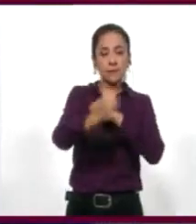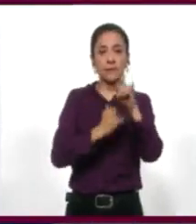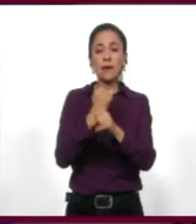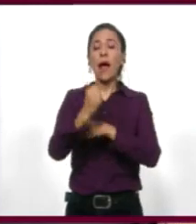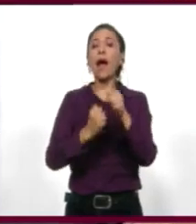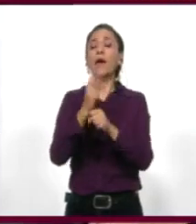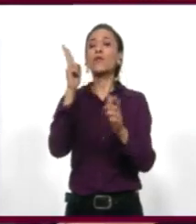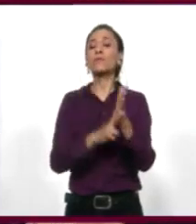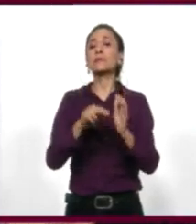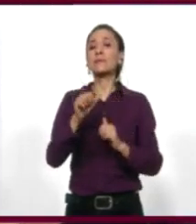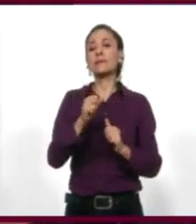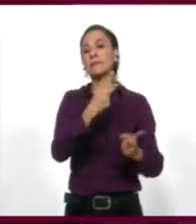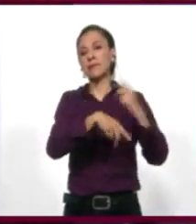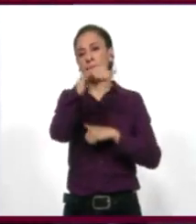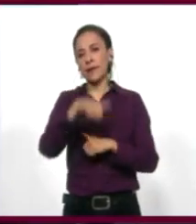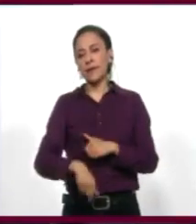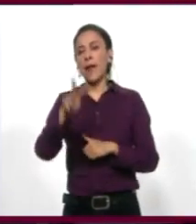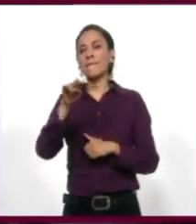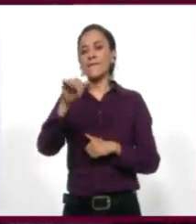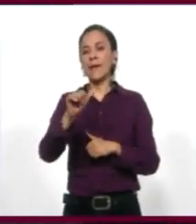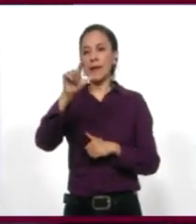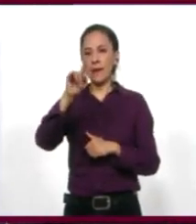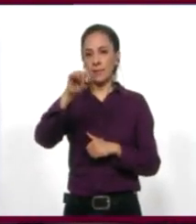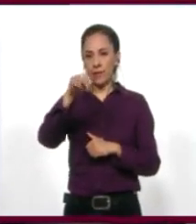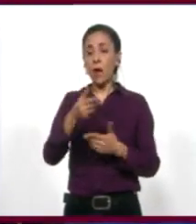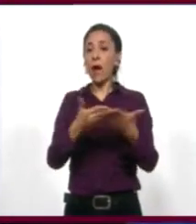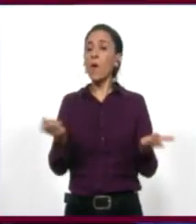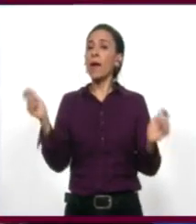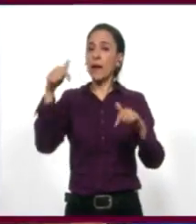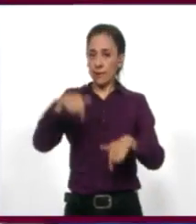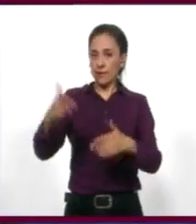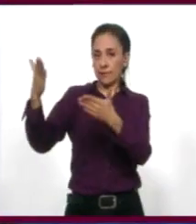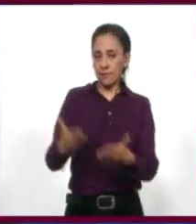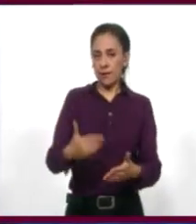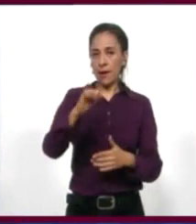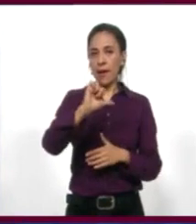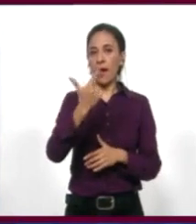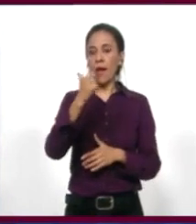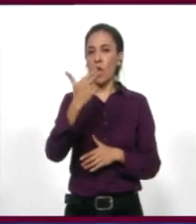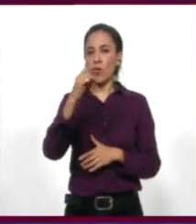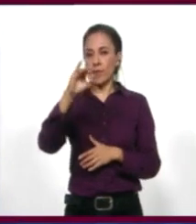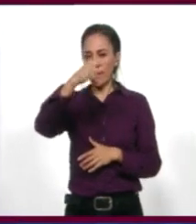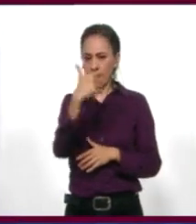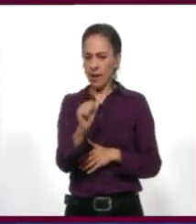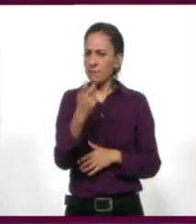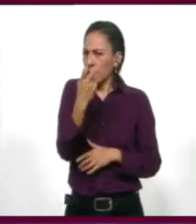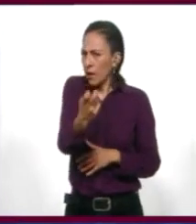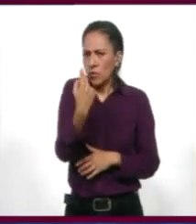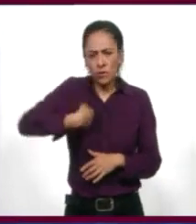los trajo a México en el Vive Latino y ahora llega a la Alhóndiga. Nosotros vamos para lo fiestero y eso es lo que nos